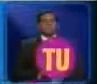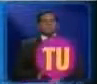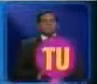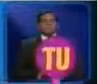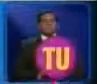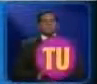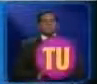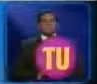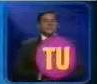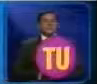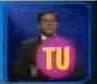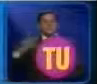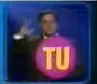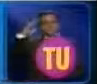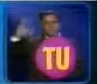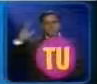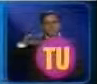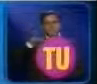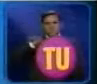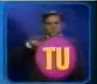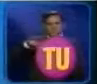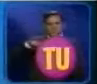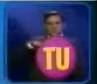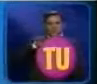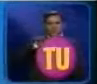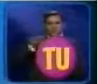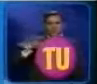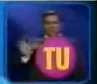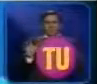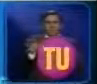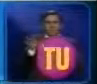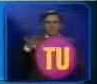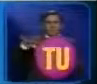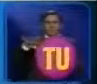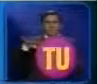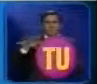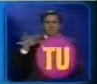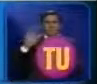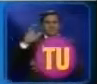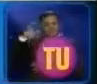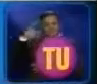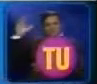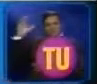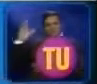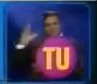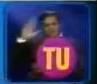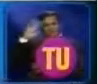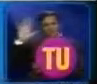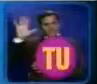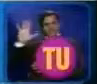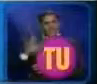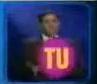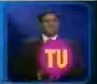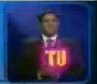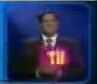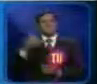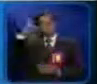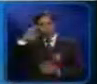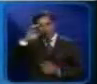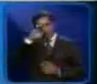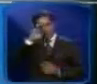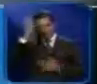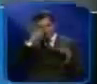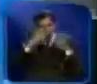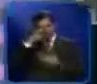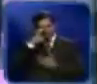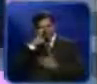Shirley, buenos días. Mi Luis, con el todo usuario atravesado por ahí. ¿Cómo estás, mi Luis querido? Hola a todos ustedes en casita. Quiero contarles algo